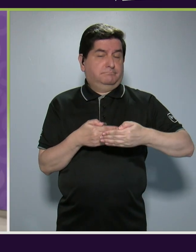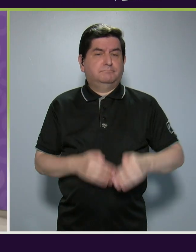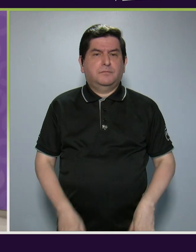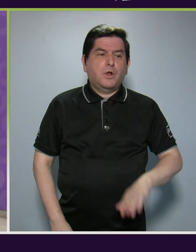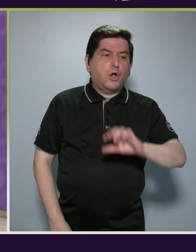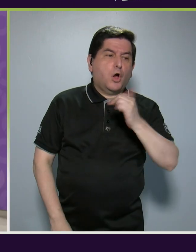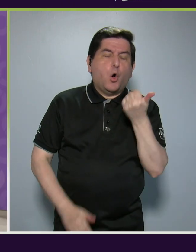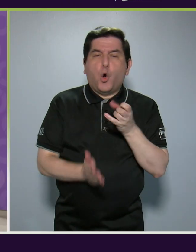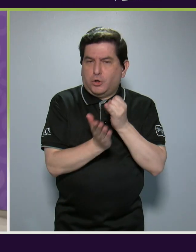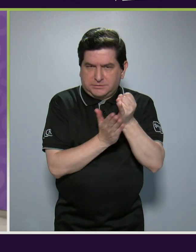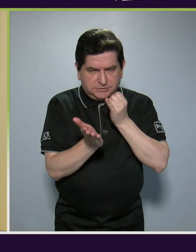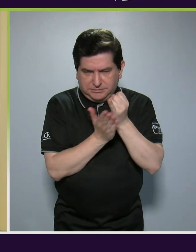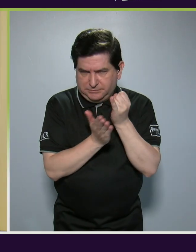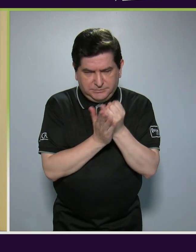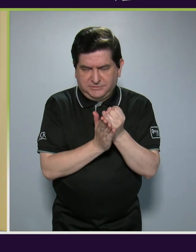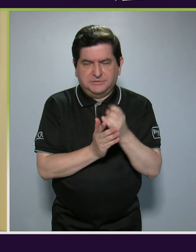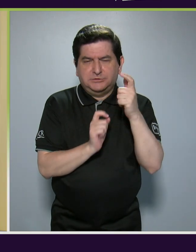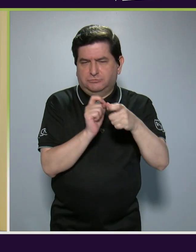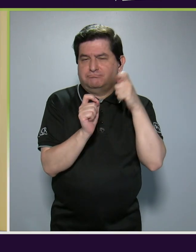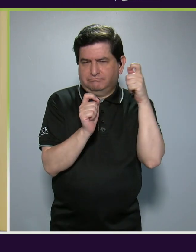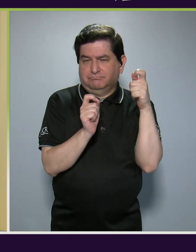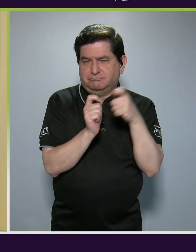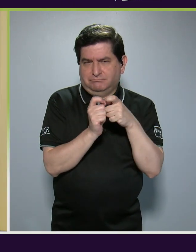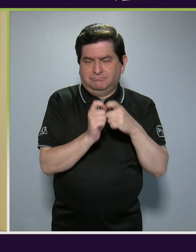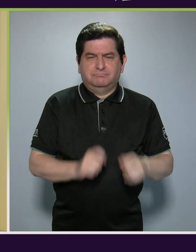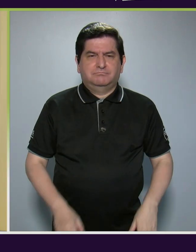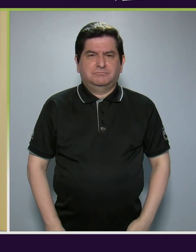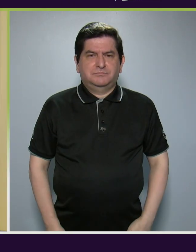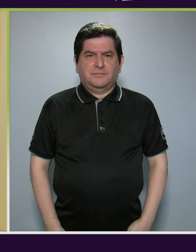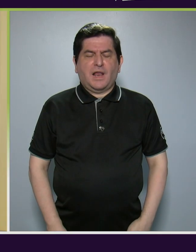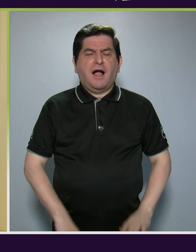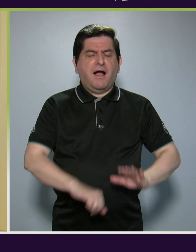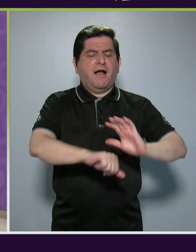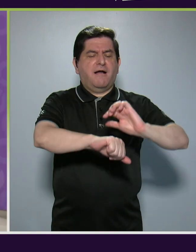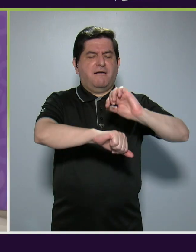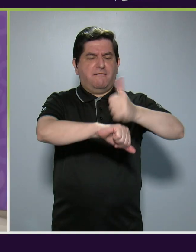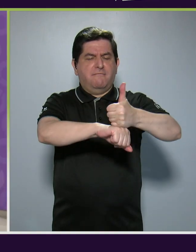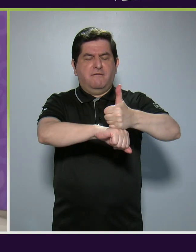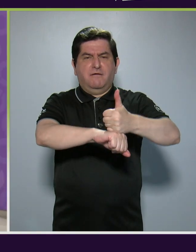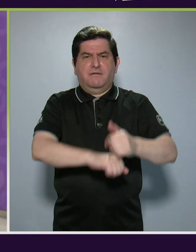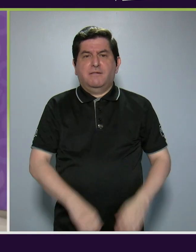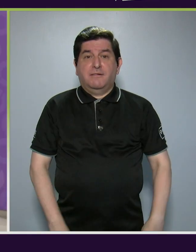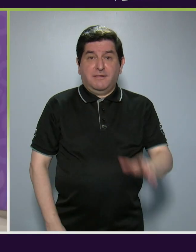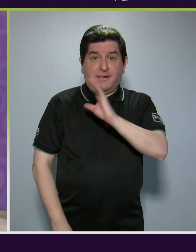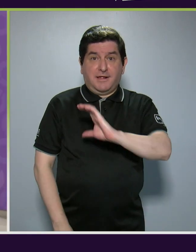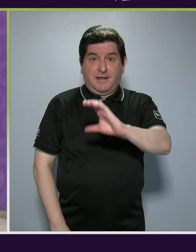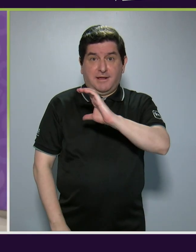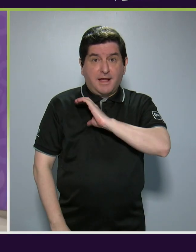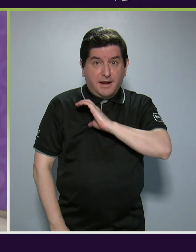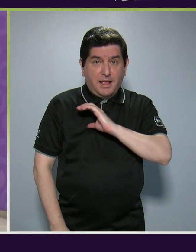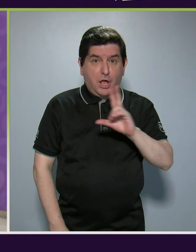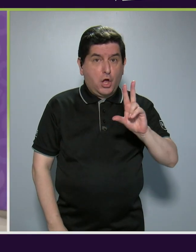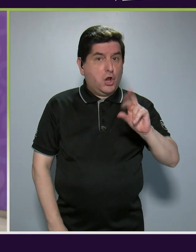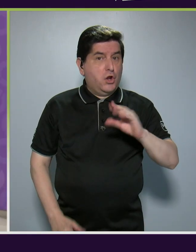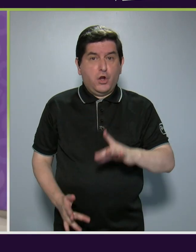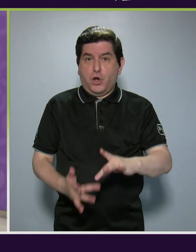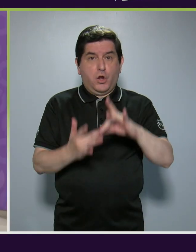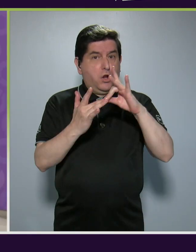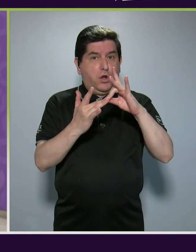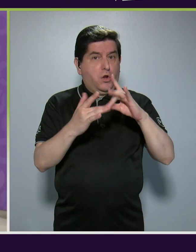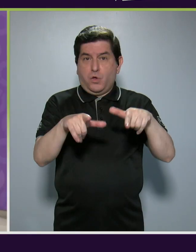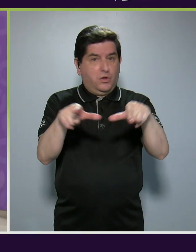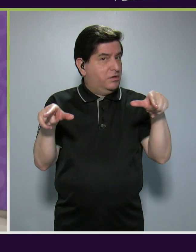otras investigaciones, efectivamente, se determina que esas características no son exclusivas de